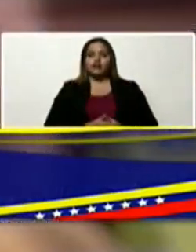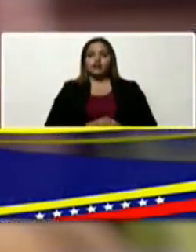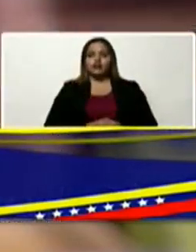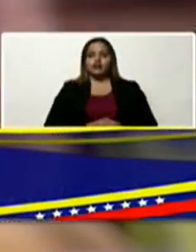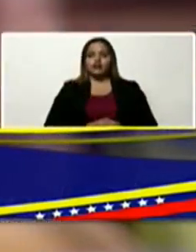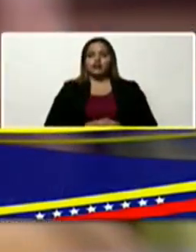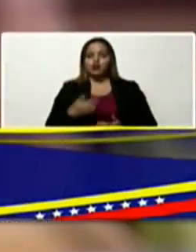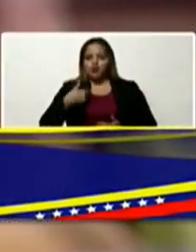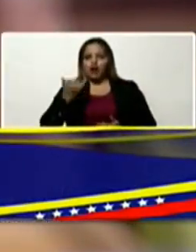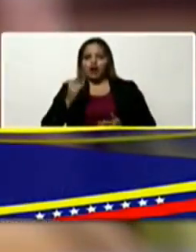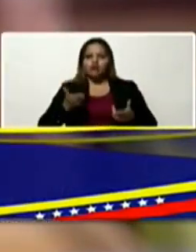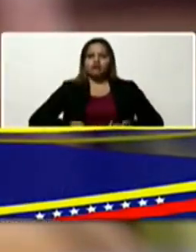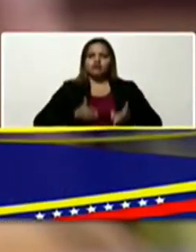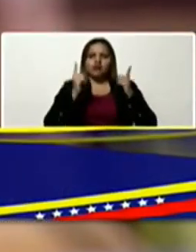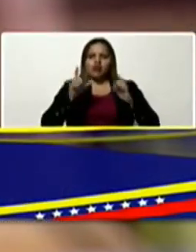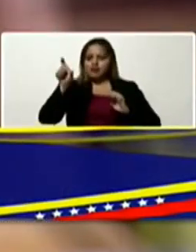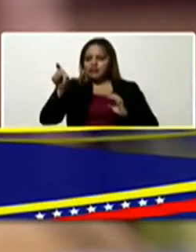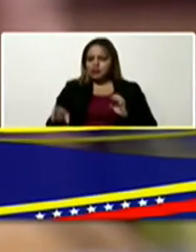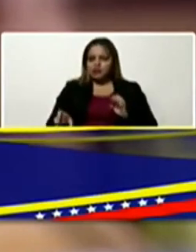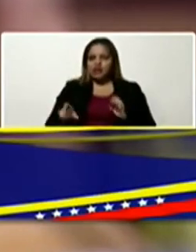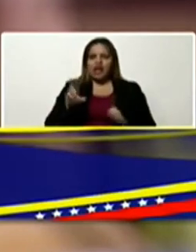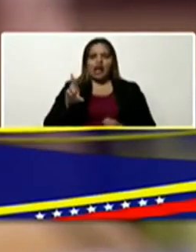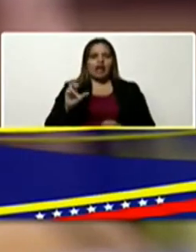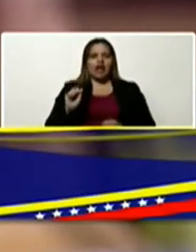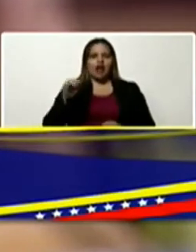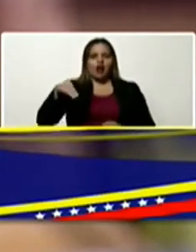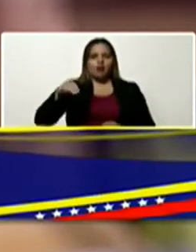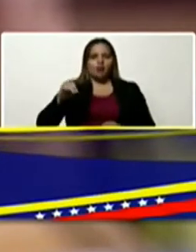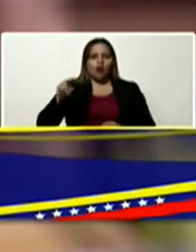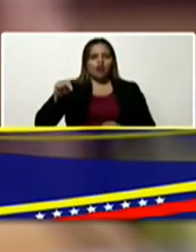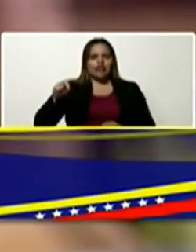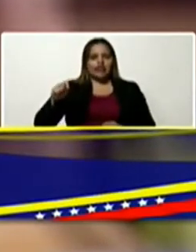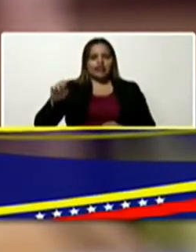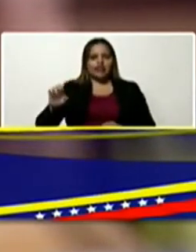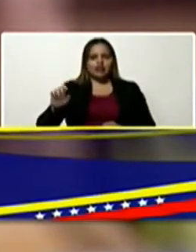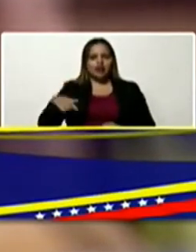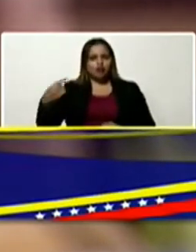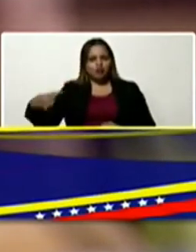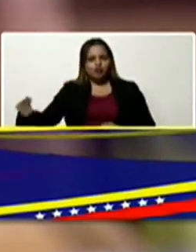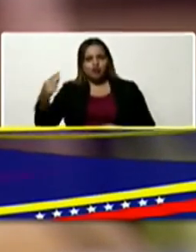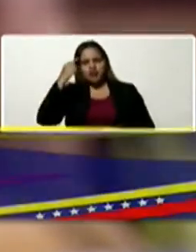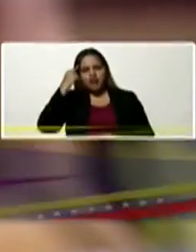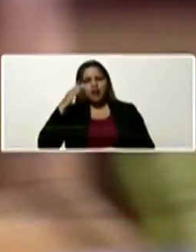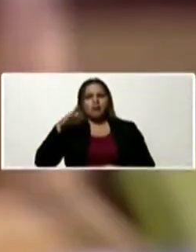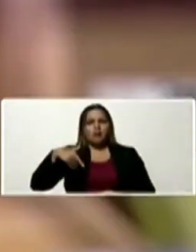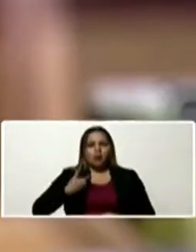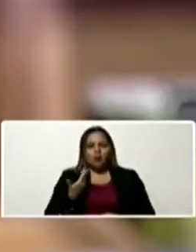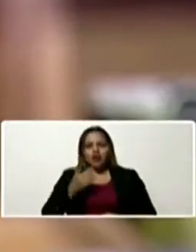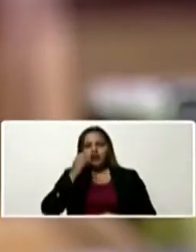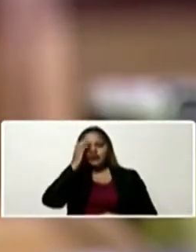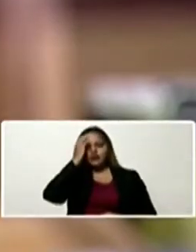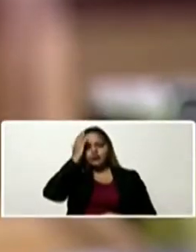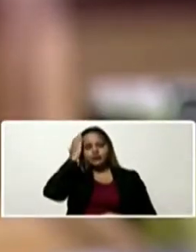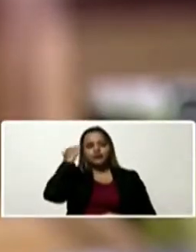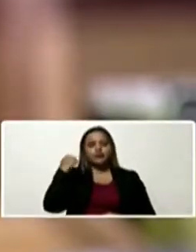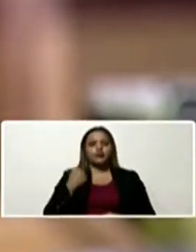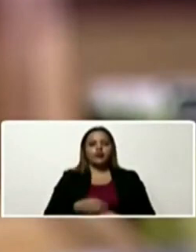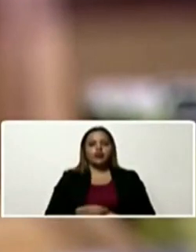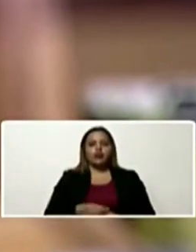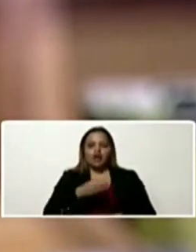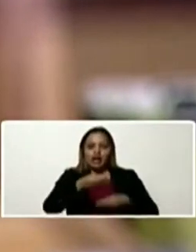la autorización de su autor, Ignacio Ramonet, en los próximos días pudiera proceder a